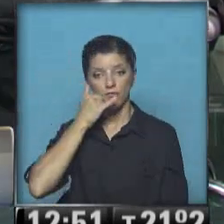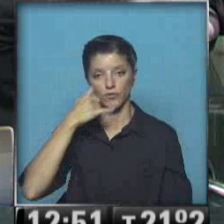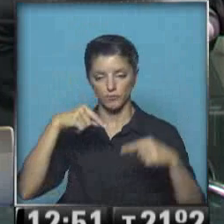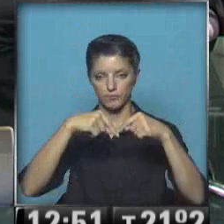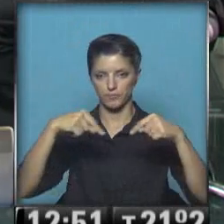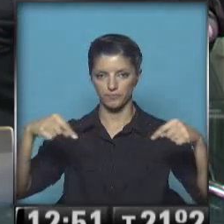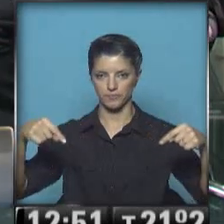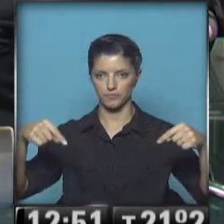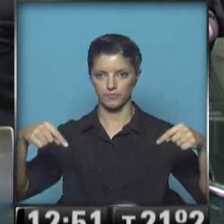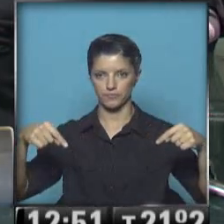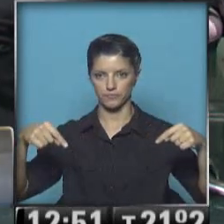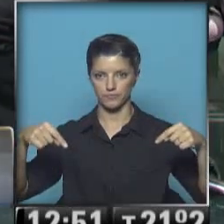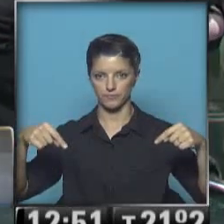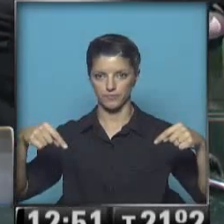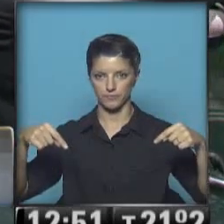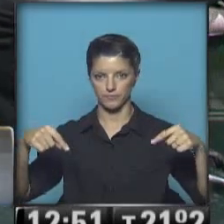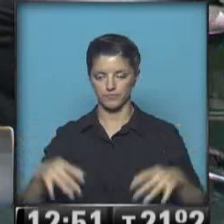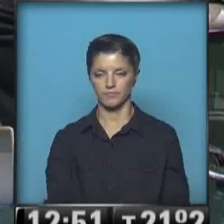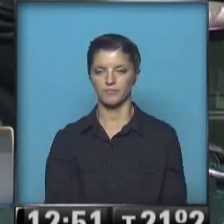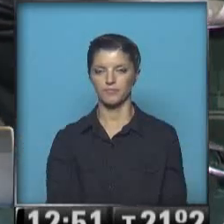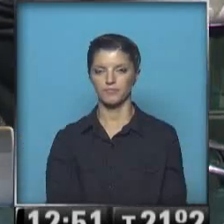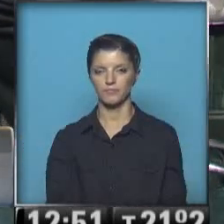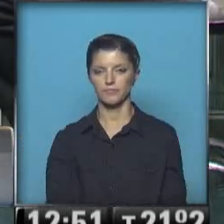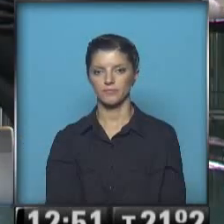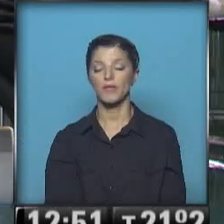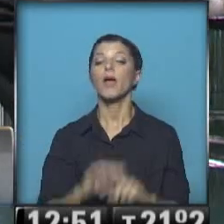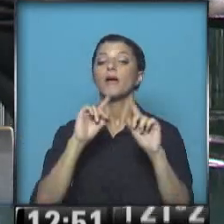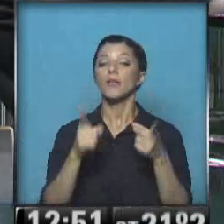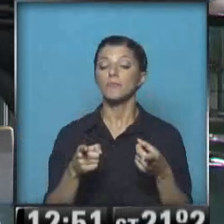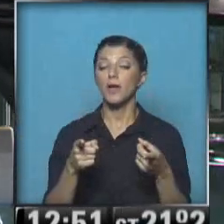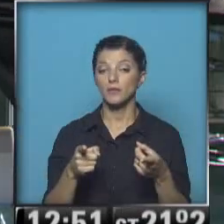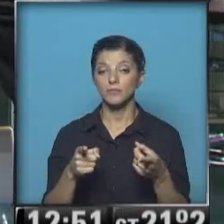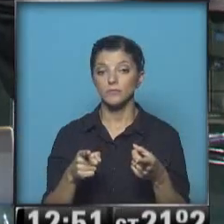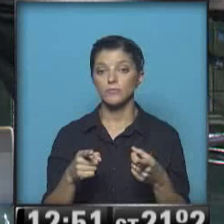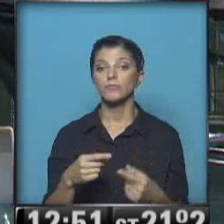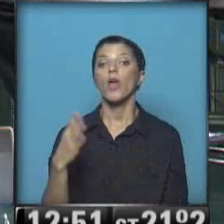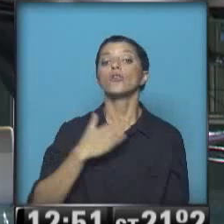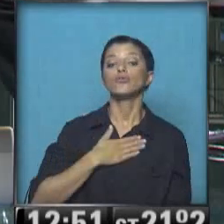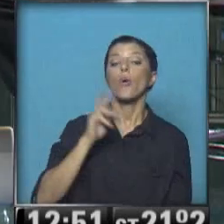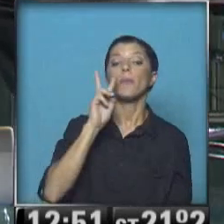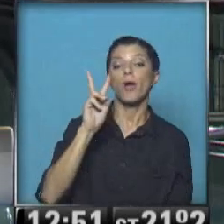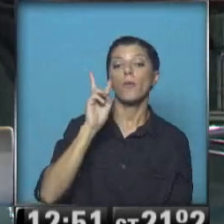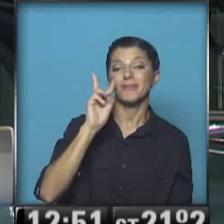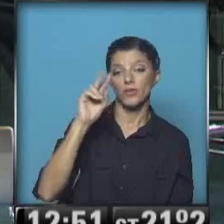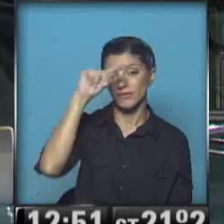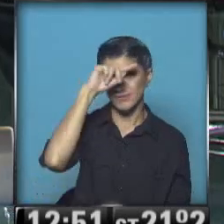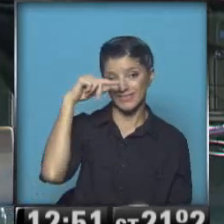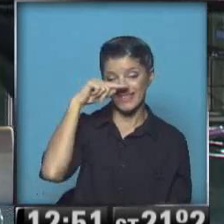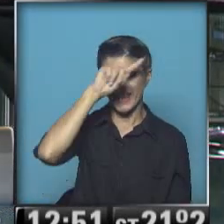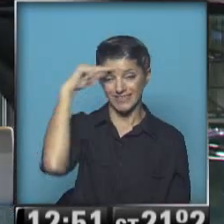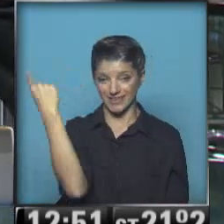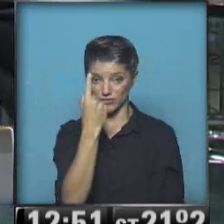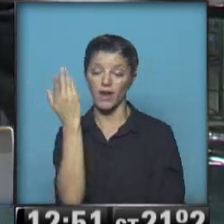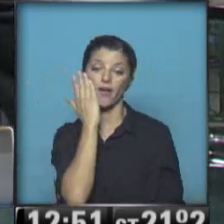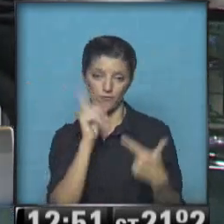tri4 1777 45 300709 también recuerden yo veo visión 7 internacional en la red social Facebook